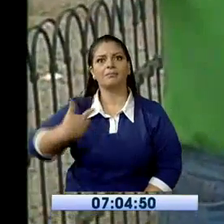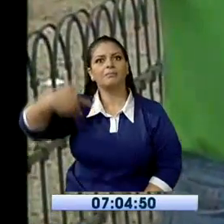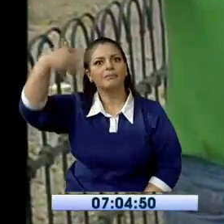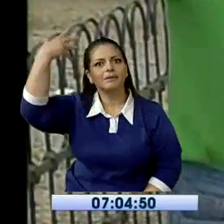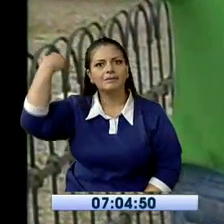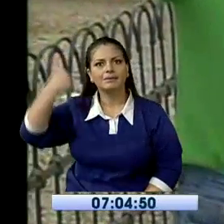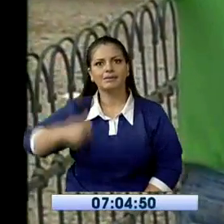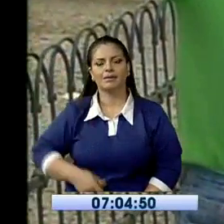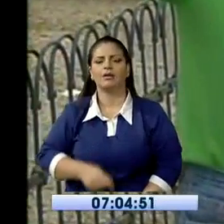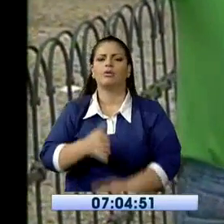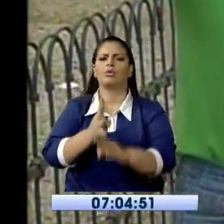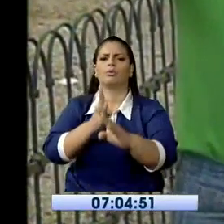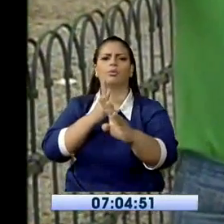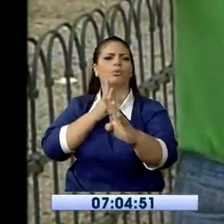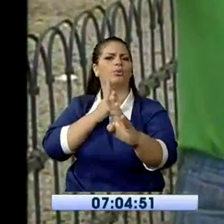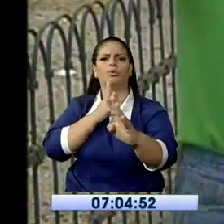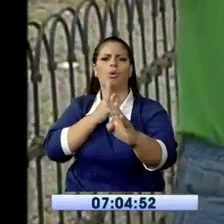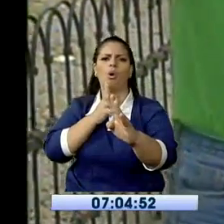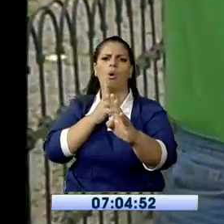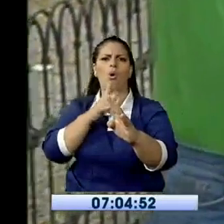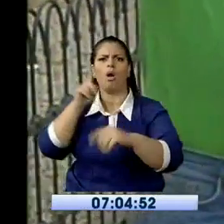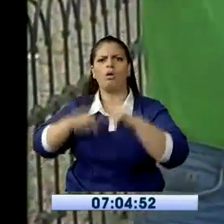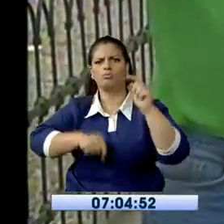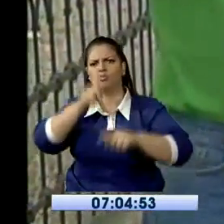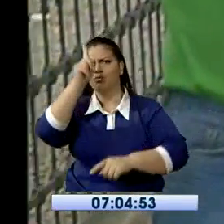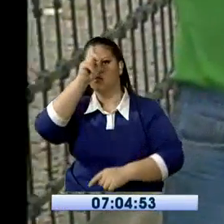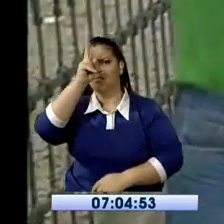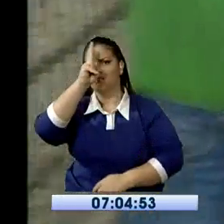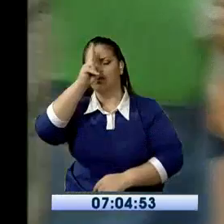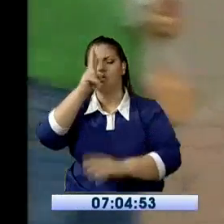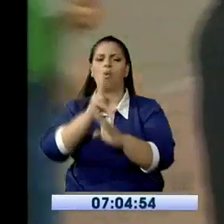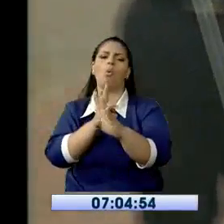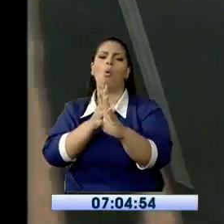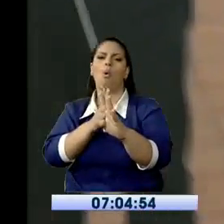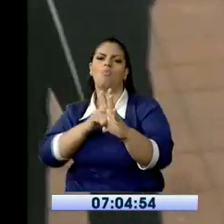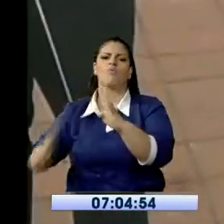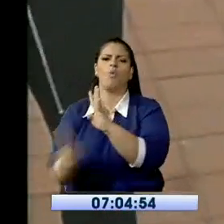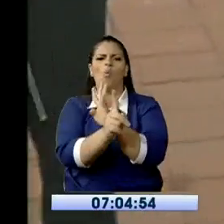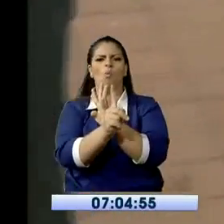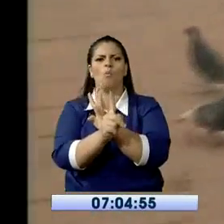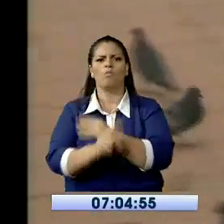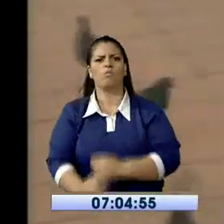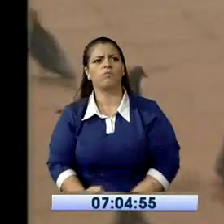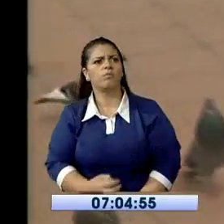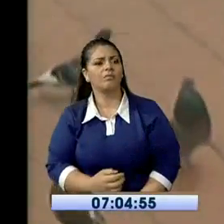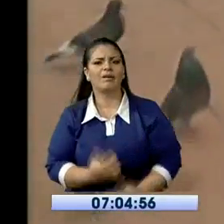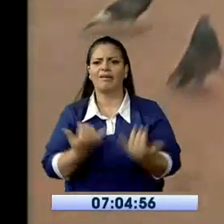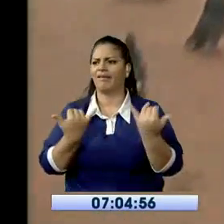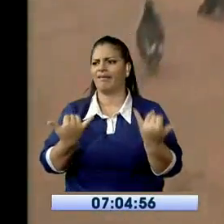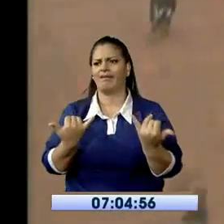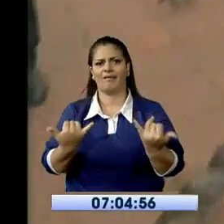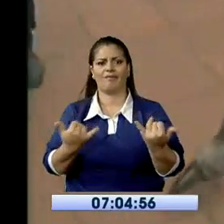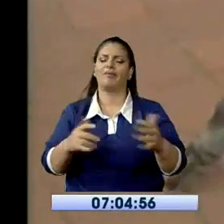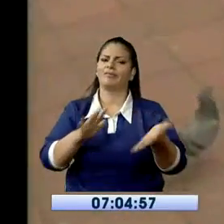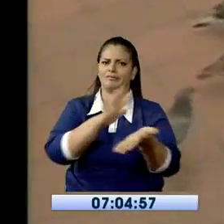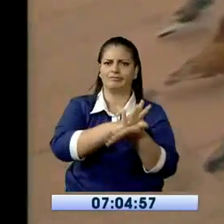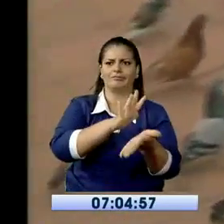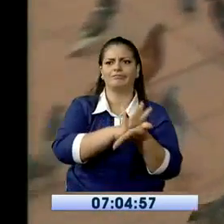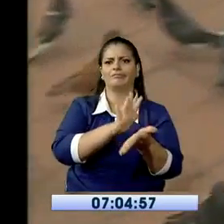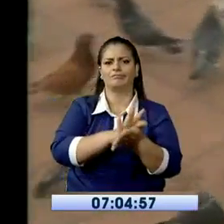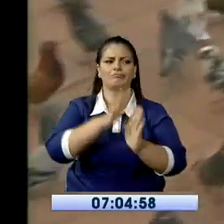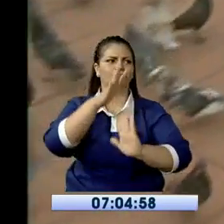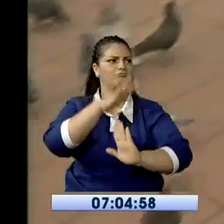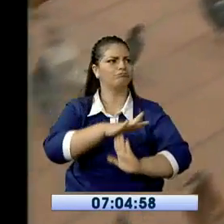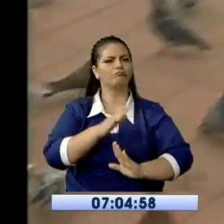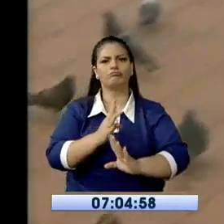hacen columnas, unos para la vía San Borondón y otra para la Puntilla. O sea, hacen columnas y está más ordenadito. Como